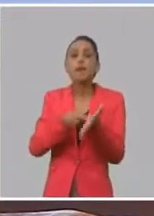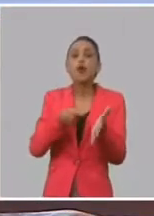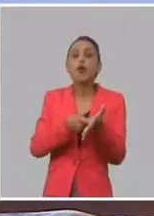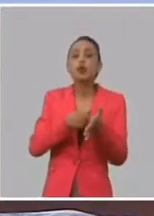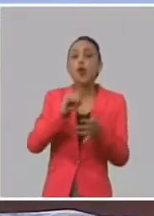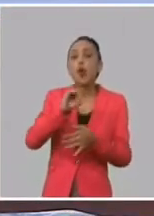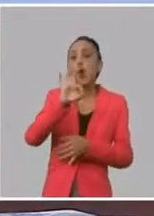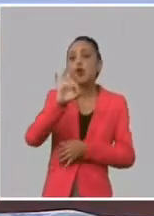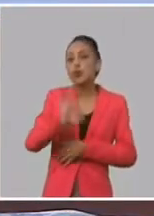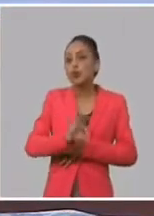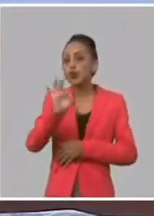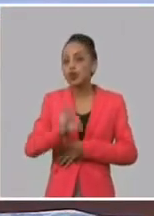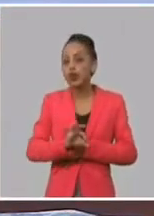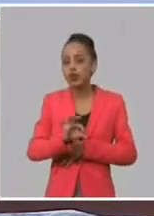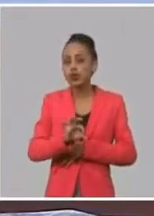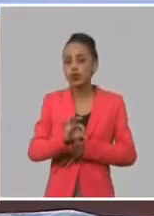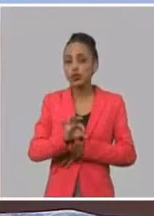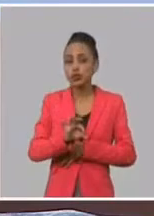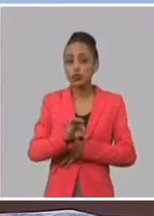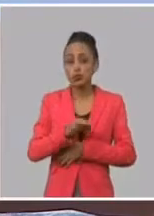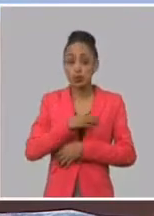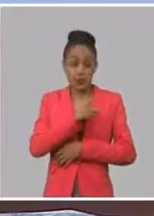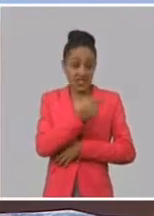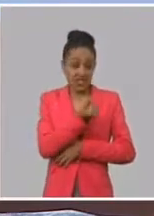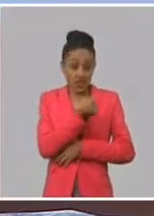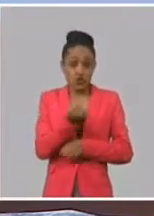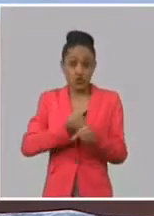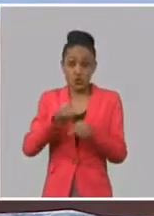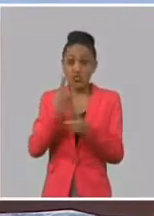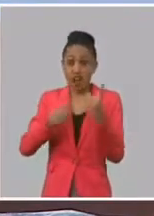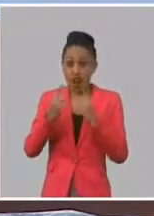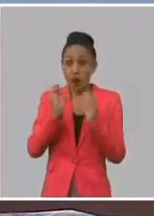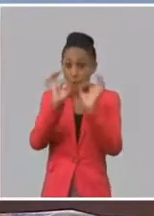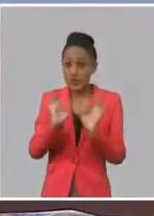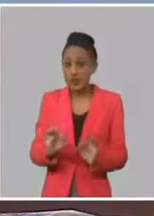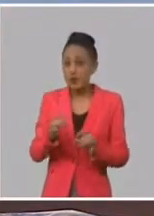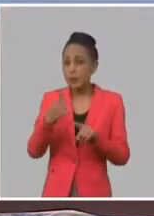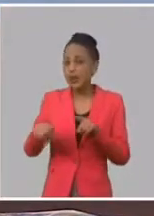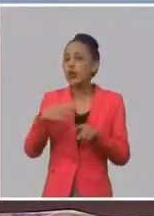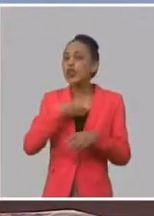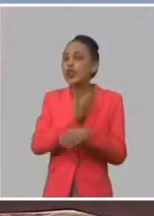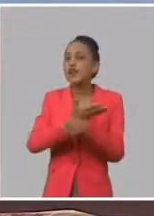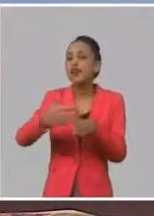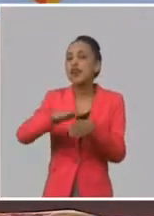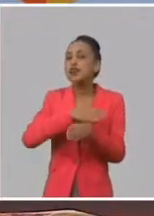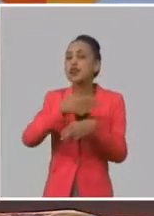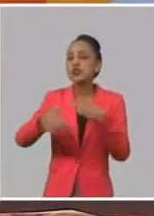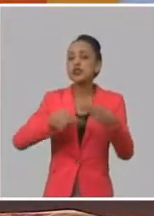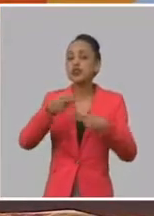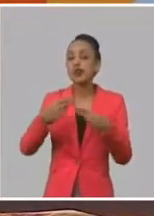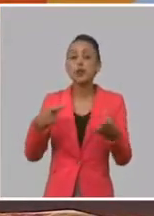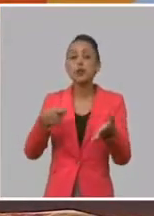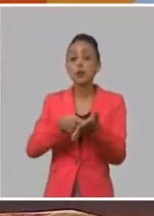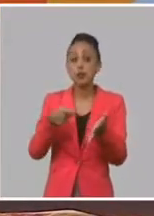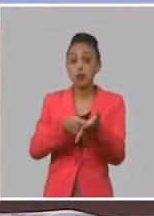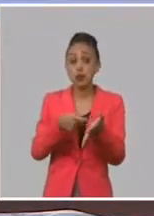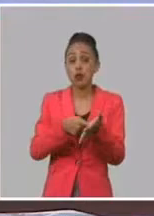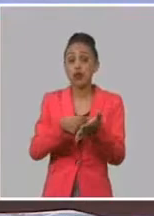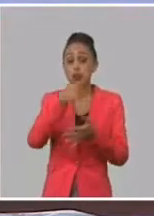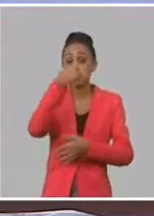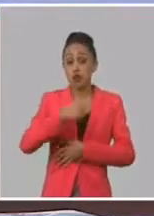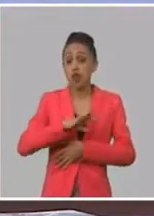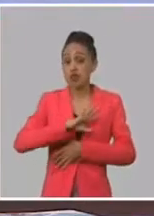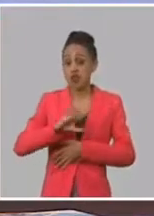tienen destinos específicos pero nosotros decíamos tiene diferencias con lo que se venía aplicando porque además el impuesto sobre ingresos personales ya se venía aplicando